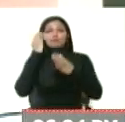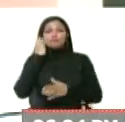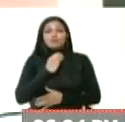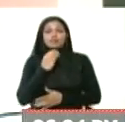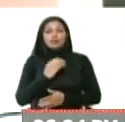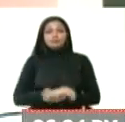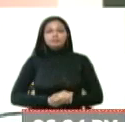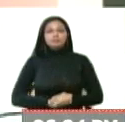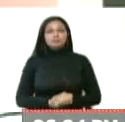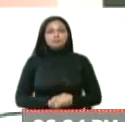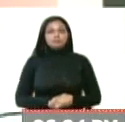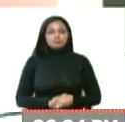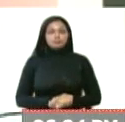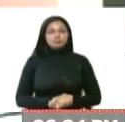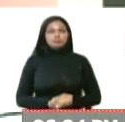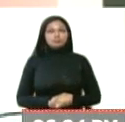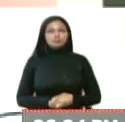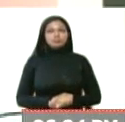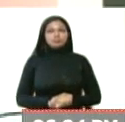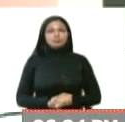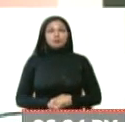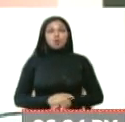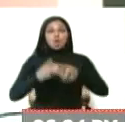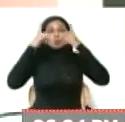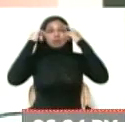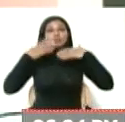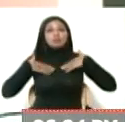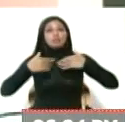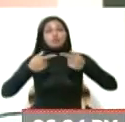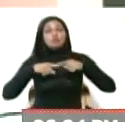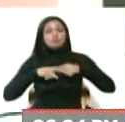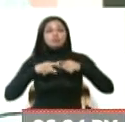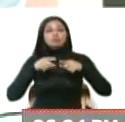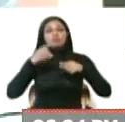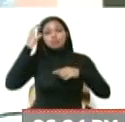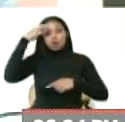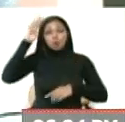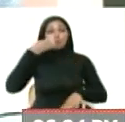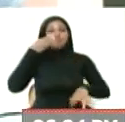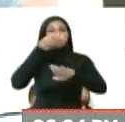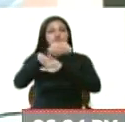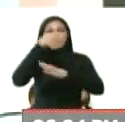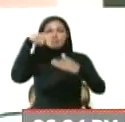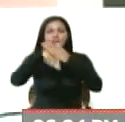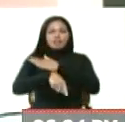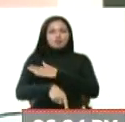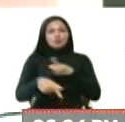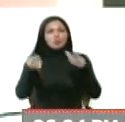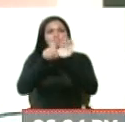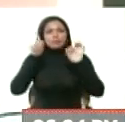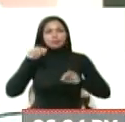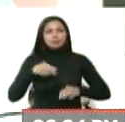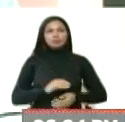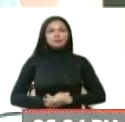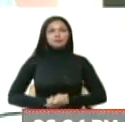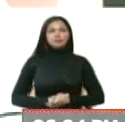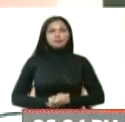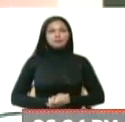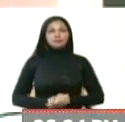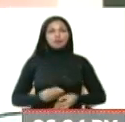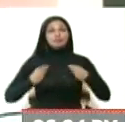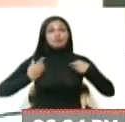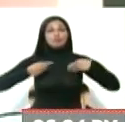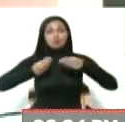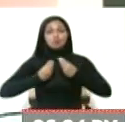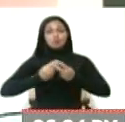Castro Ruz, los profesionales de la salud de Cuba que se fueron barrio adentro en profundidad a vivir con